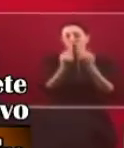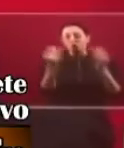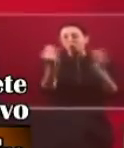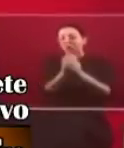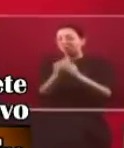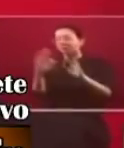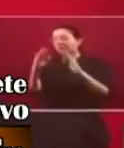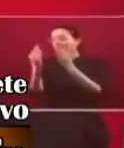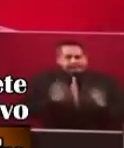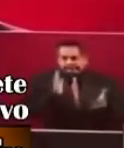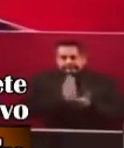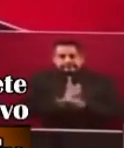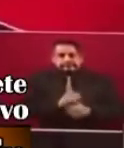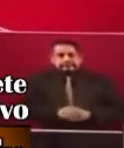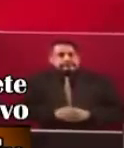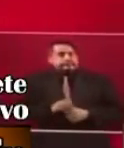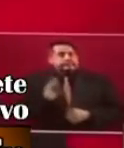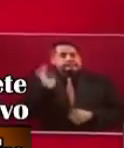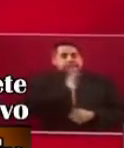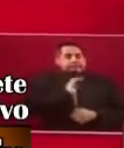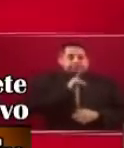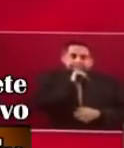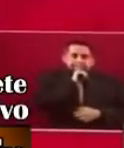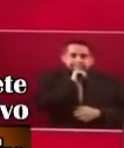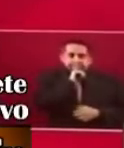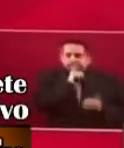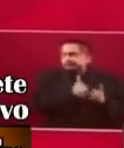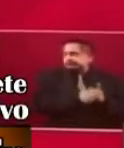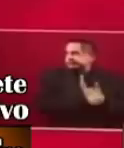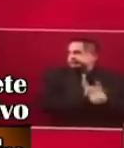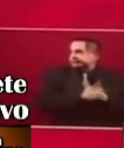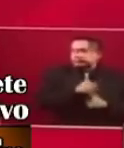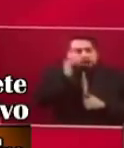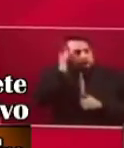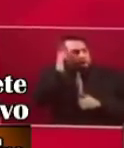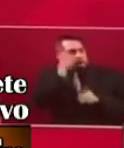con corrupción. Si nos callamos,